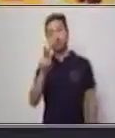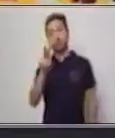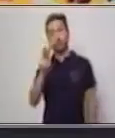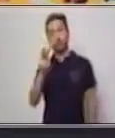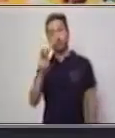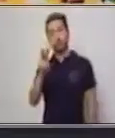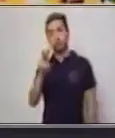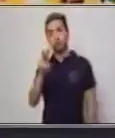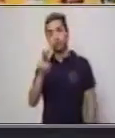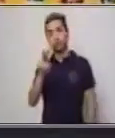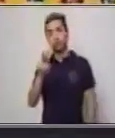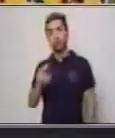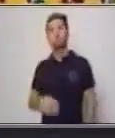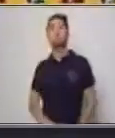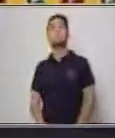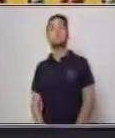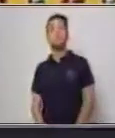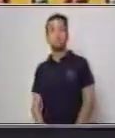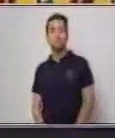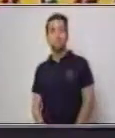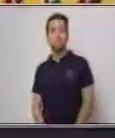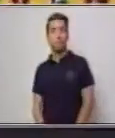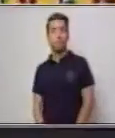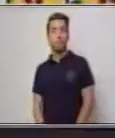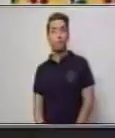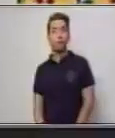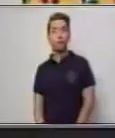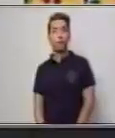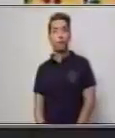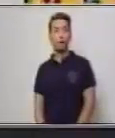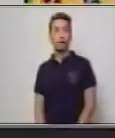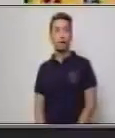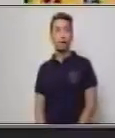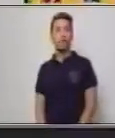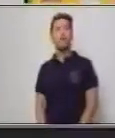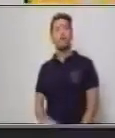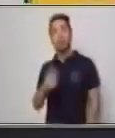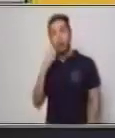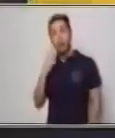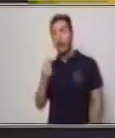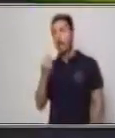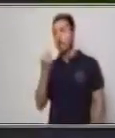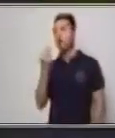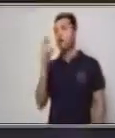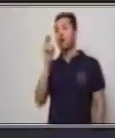ambos. Vamos con el número 2. Y vamos a colocar acá divisores de...